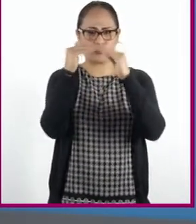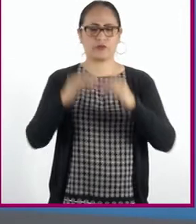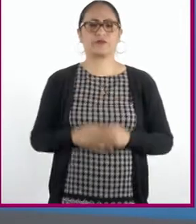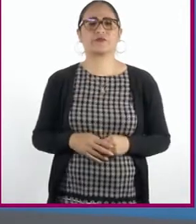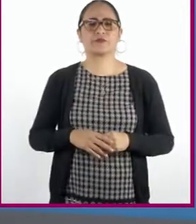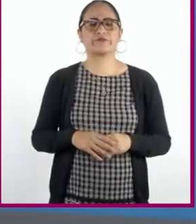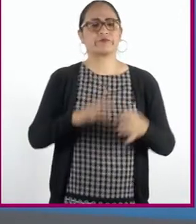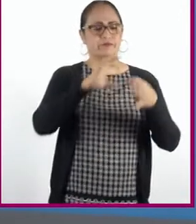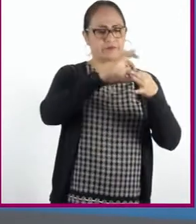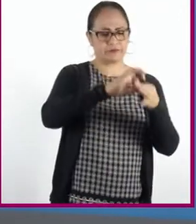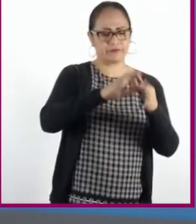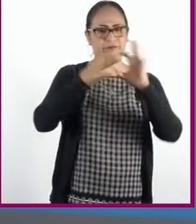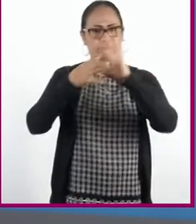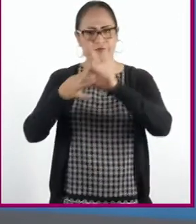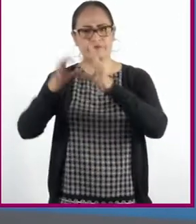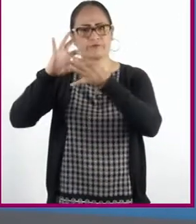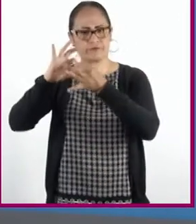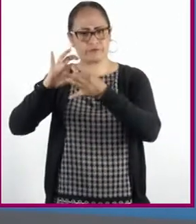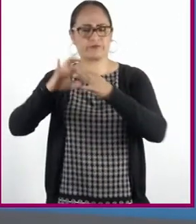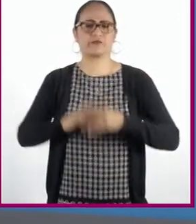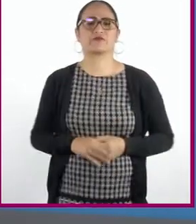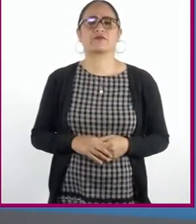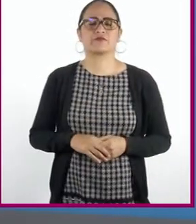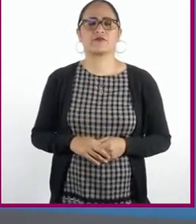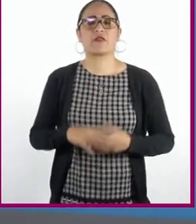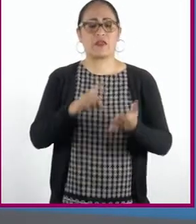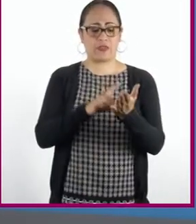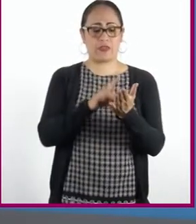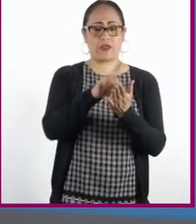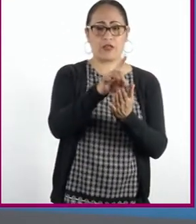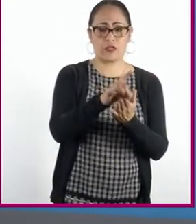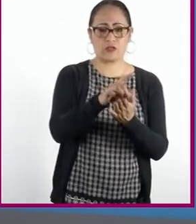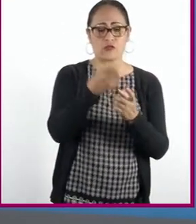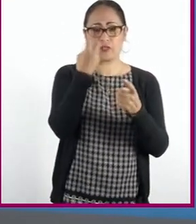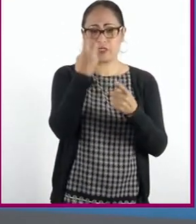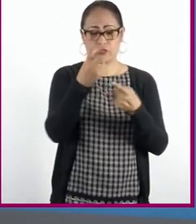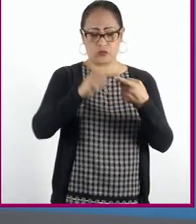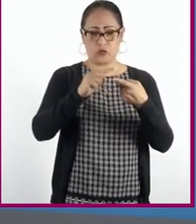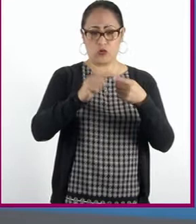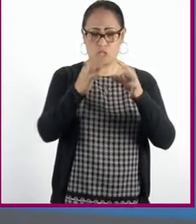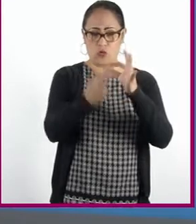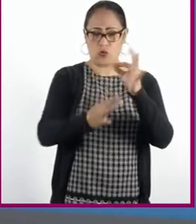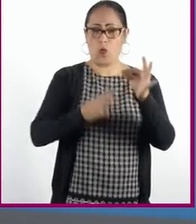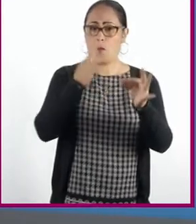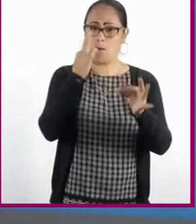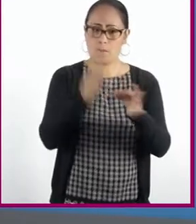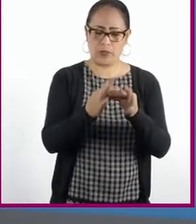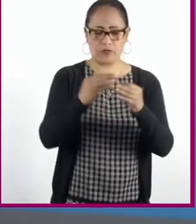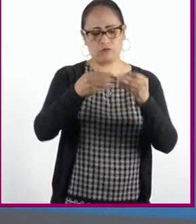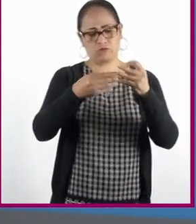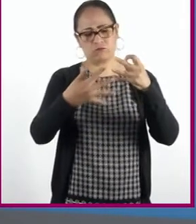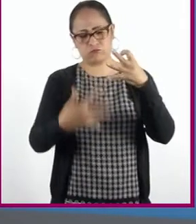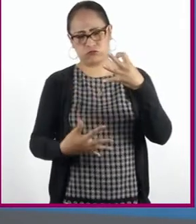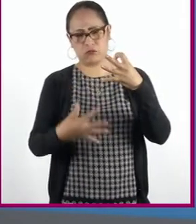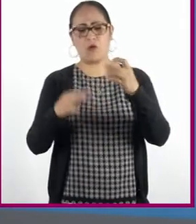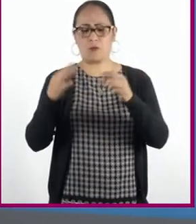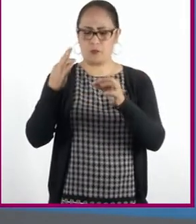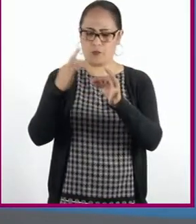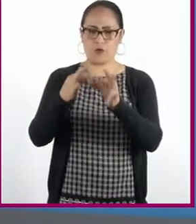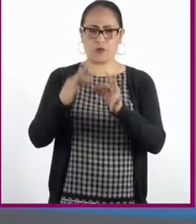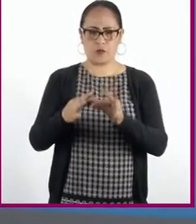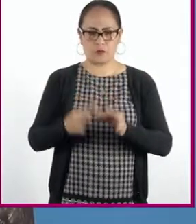interdependencia e interrelación. El cumplimiento de un derecho a menudo depende total o parcialmente del cumplimiento